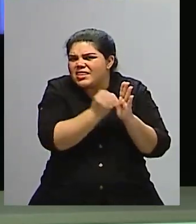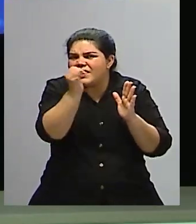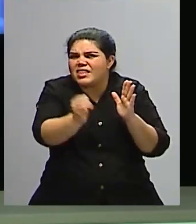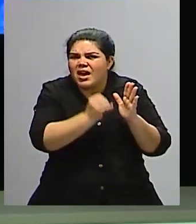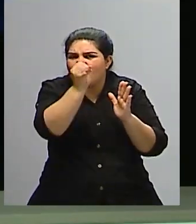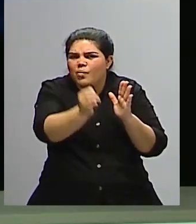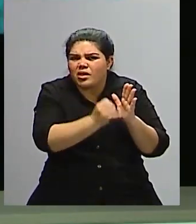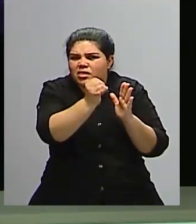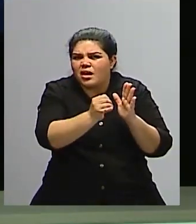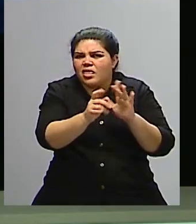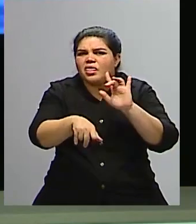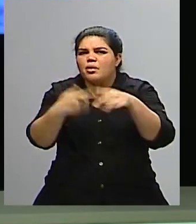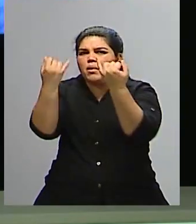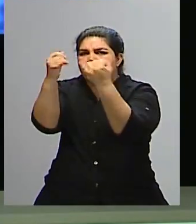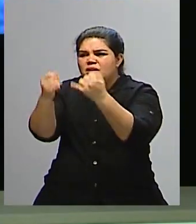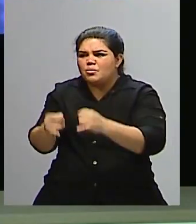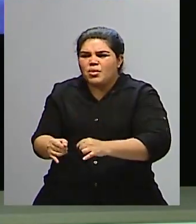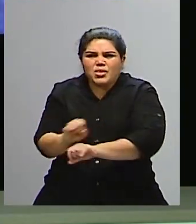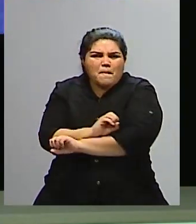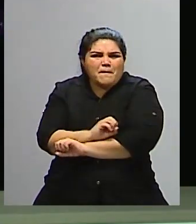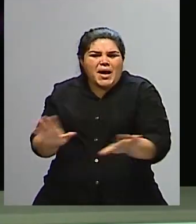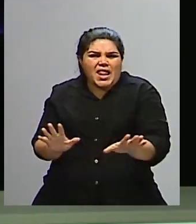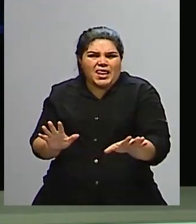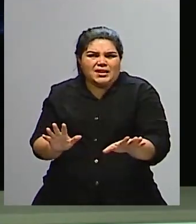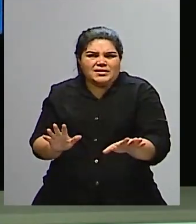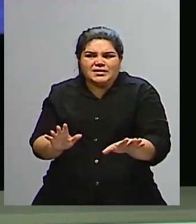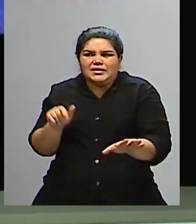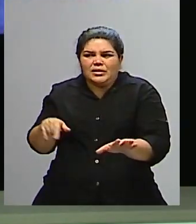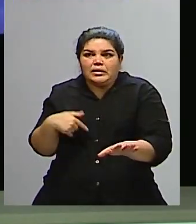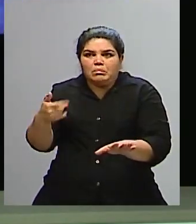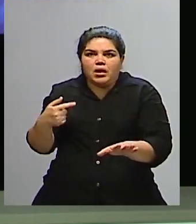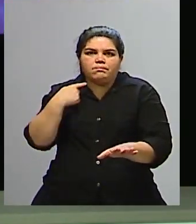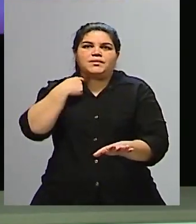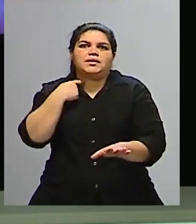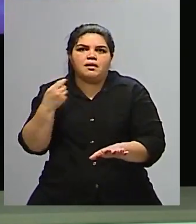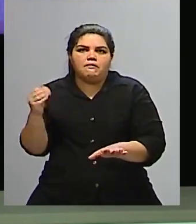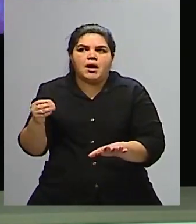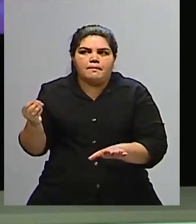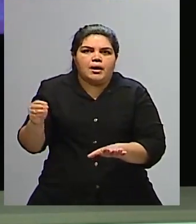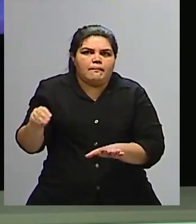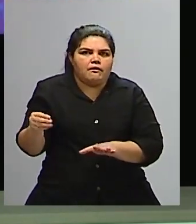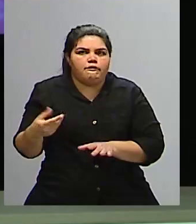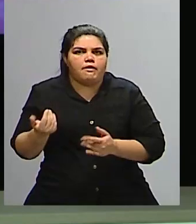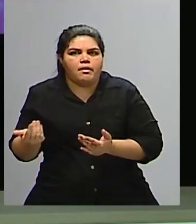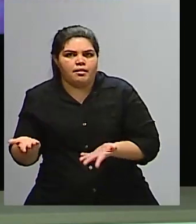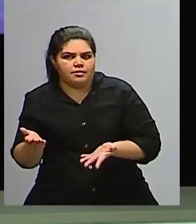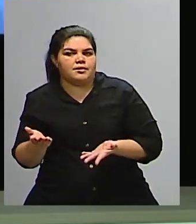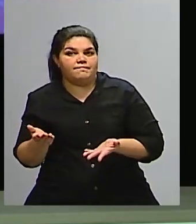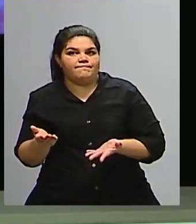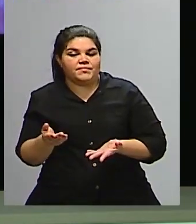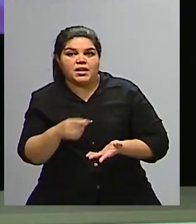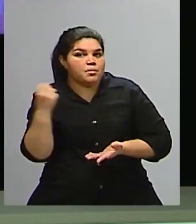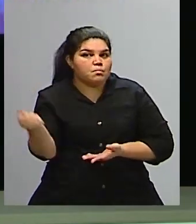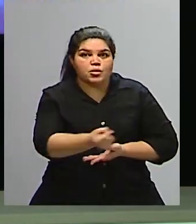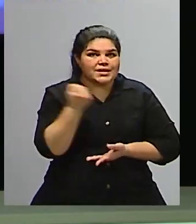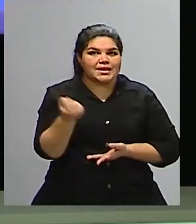variables macroeconómicas, el presupuesto sale mal hecho. Entonces, yo quiero hacer bien el presupuesto, tengo que ser sincero y tengo que dar los